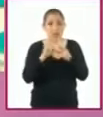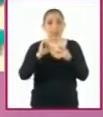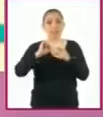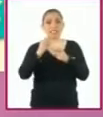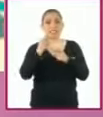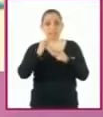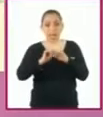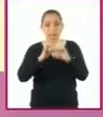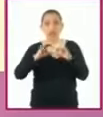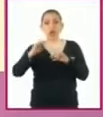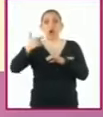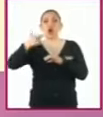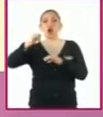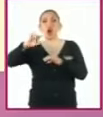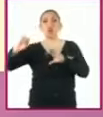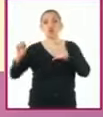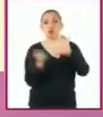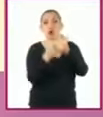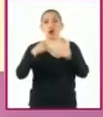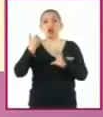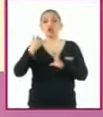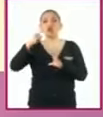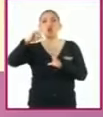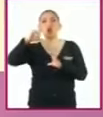sheng, el gong y el yunlo.